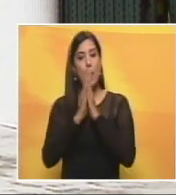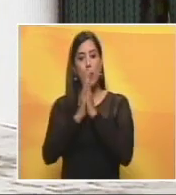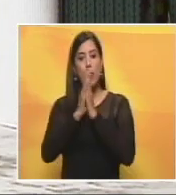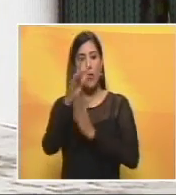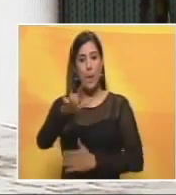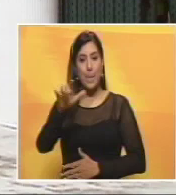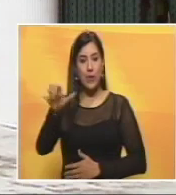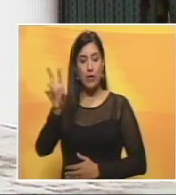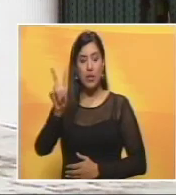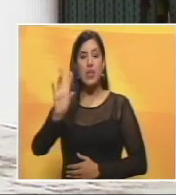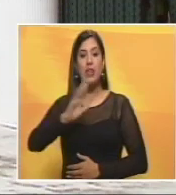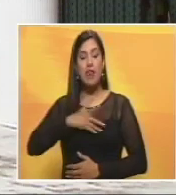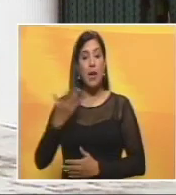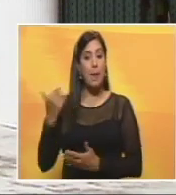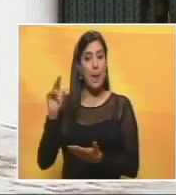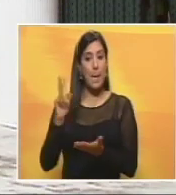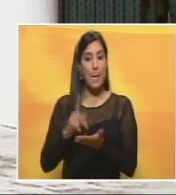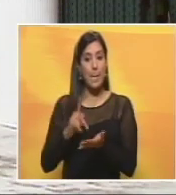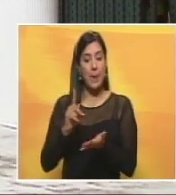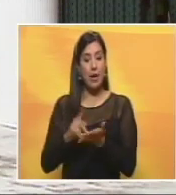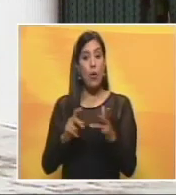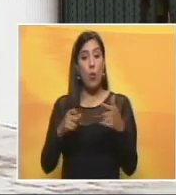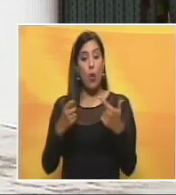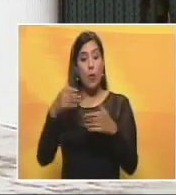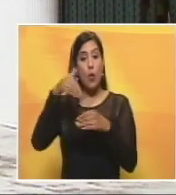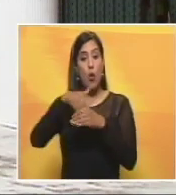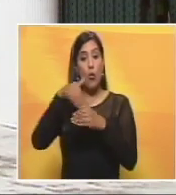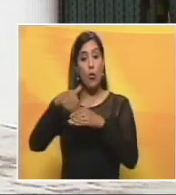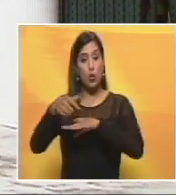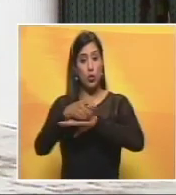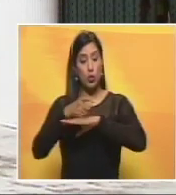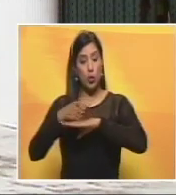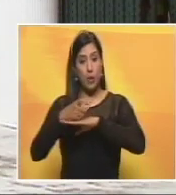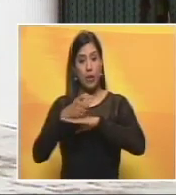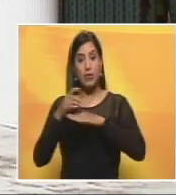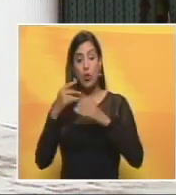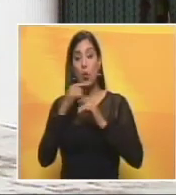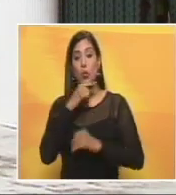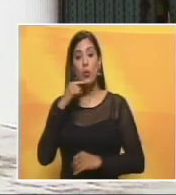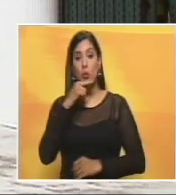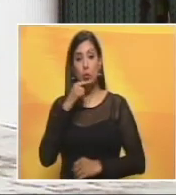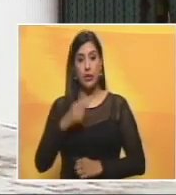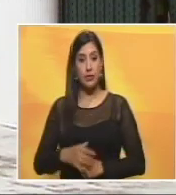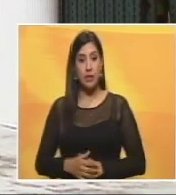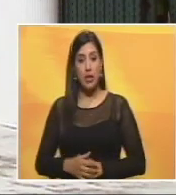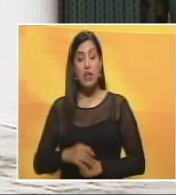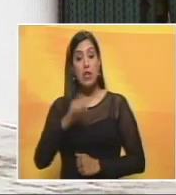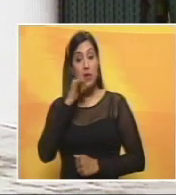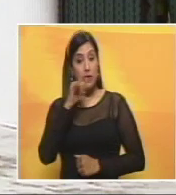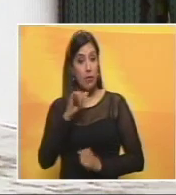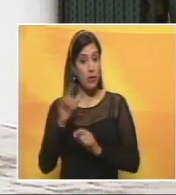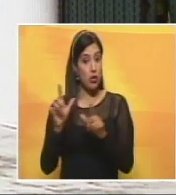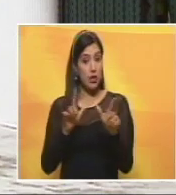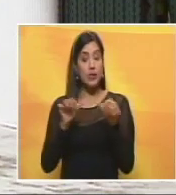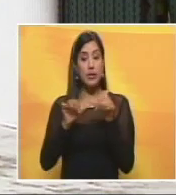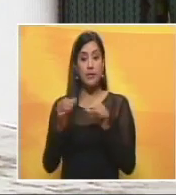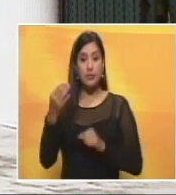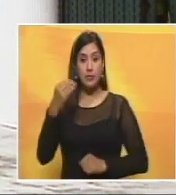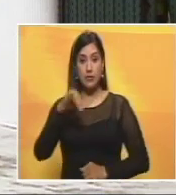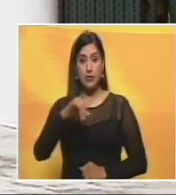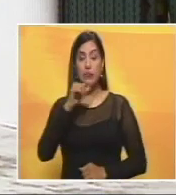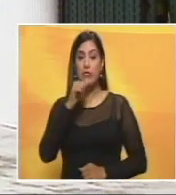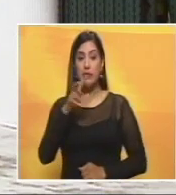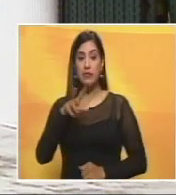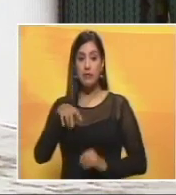los venezolanos que participen en las elecciones regionales de octubre. Esa es la información. Continúen con más